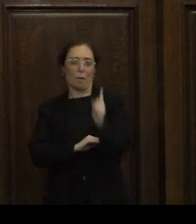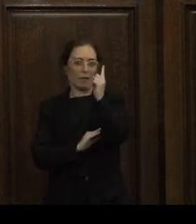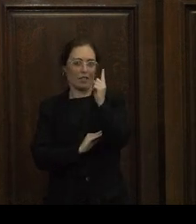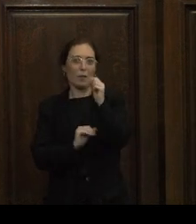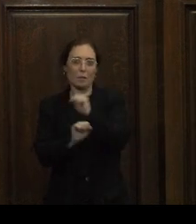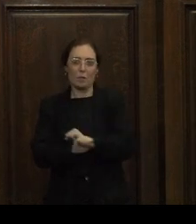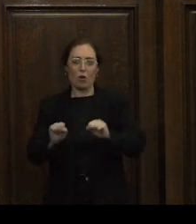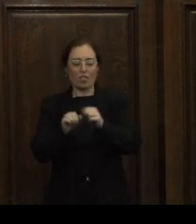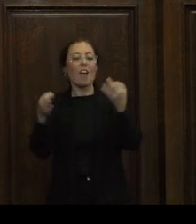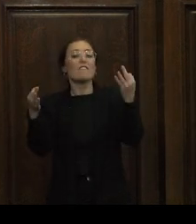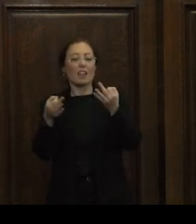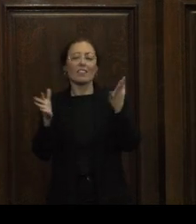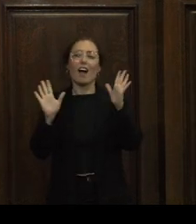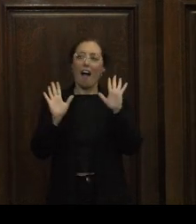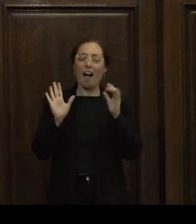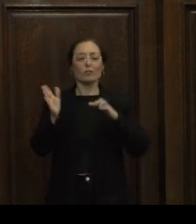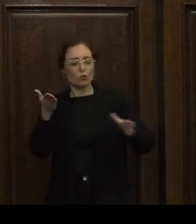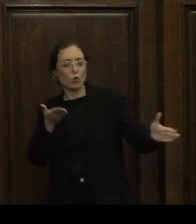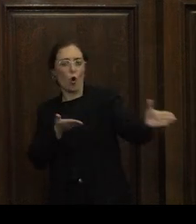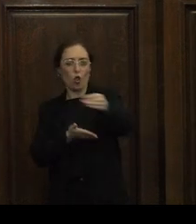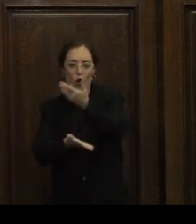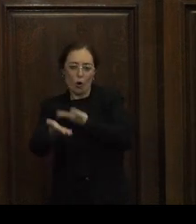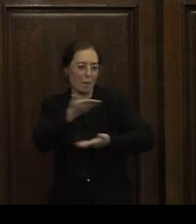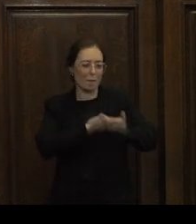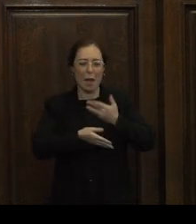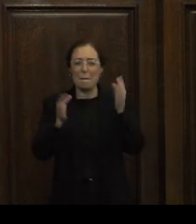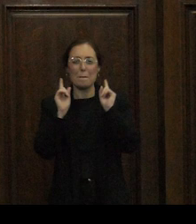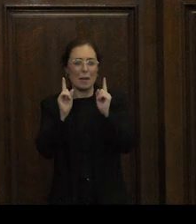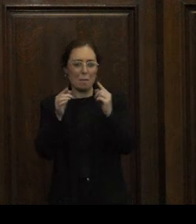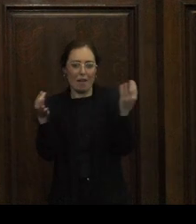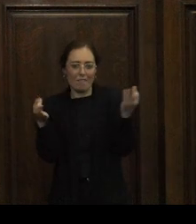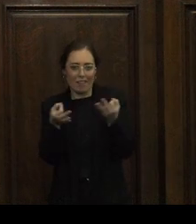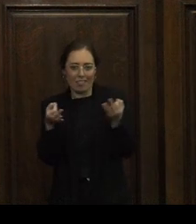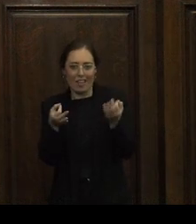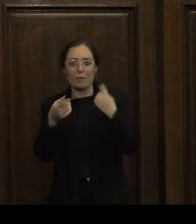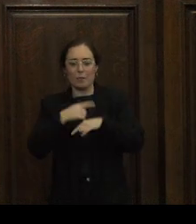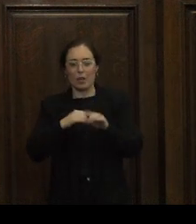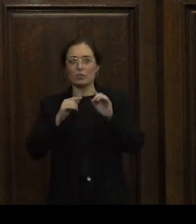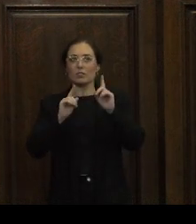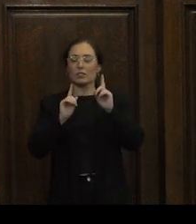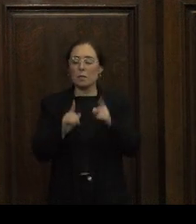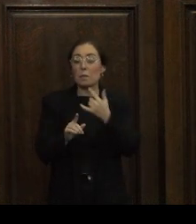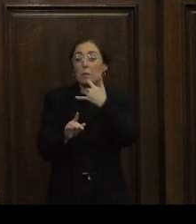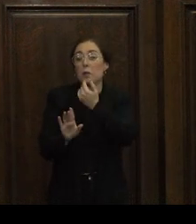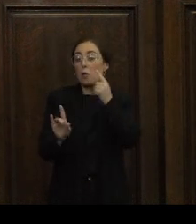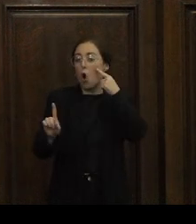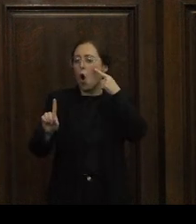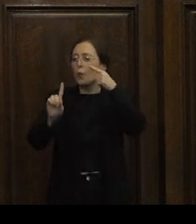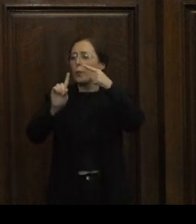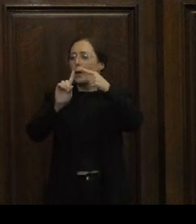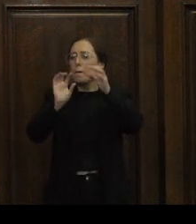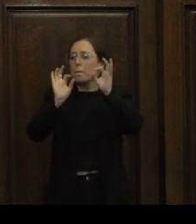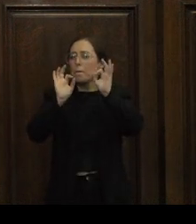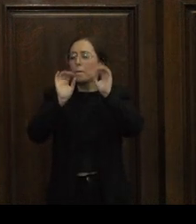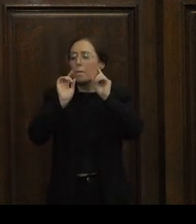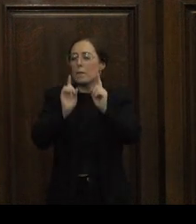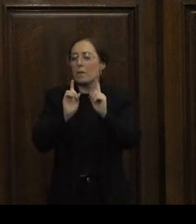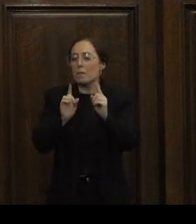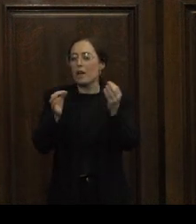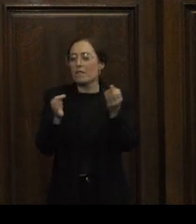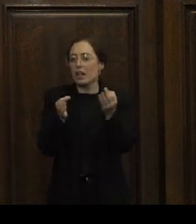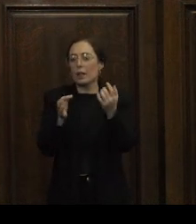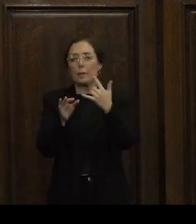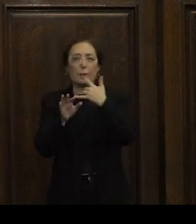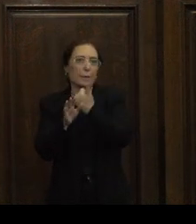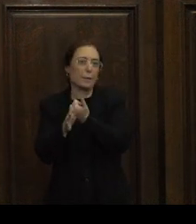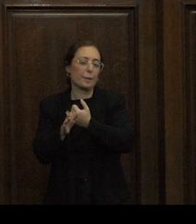fundamentales, ¿no? Para construir esa realidad social compartida. Y por lo tanto había un régimen de la verdad objetiva, podríamos decir, recurriendo al